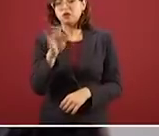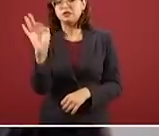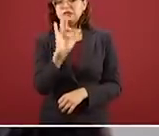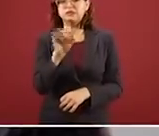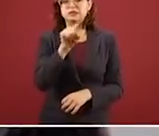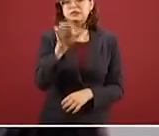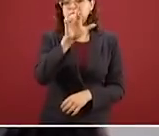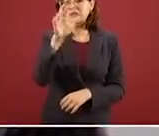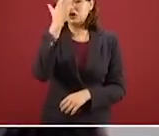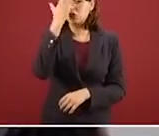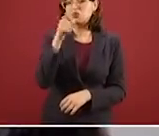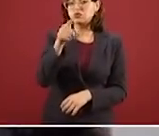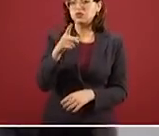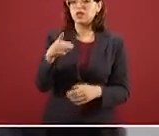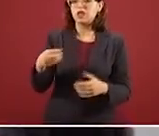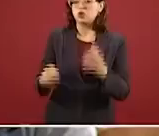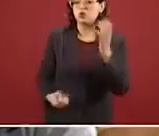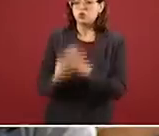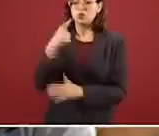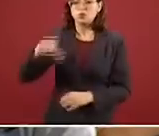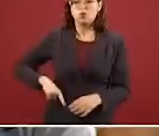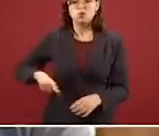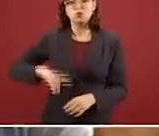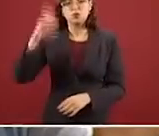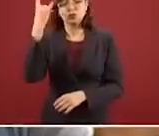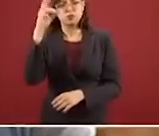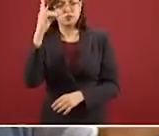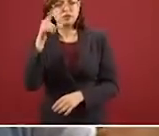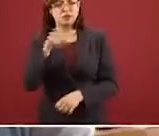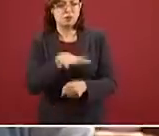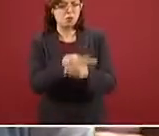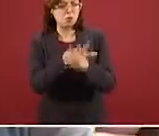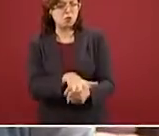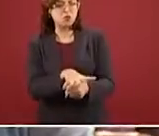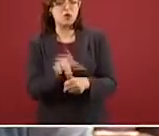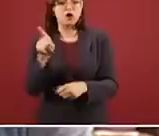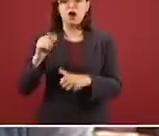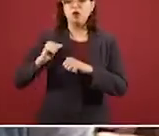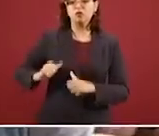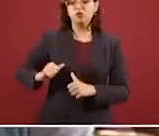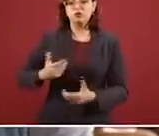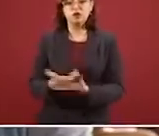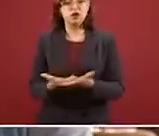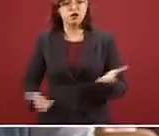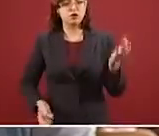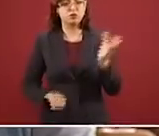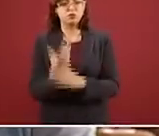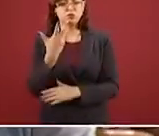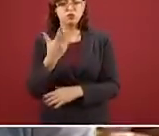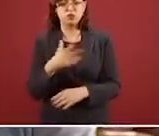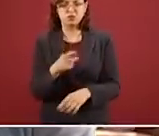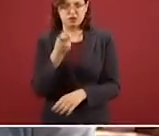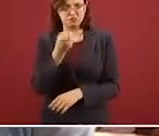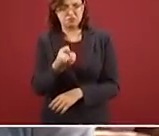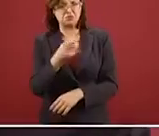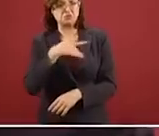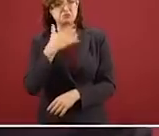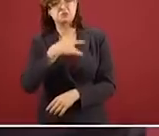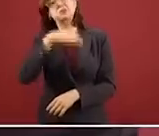gobierno al actual gobierno en Bolivia o a quien detenta la autoridad en Bolivia, presidente? No quiero yo